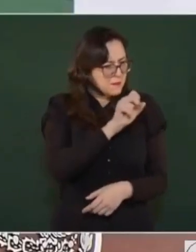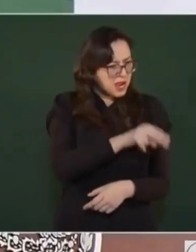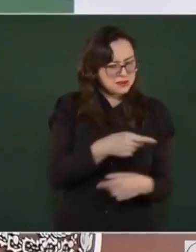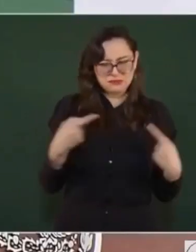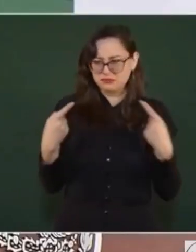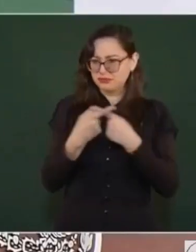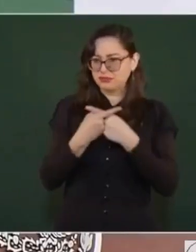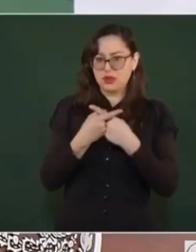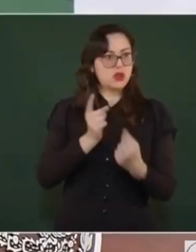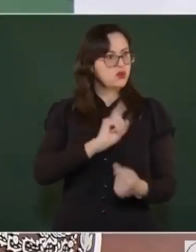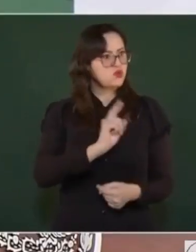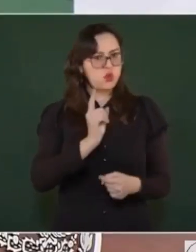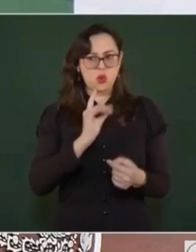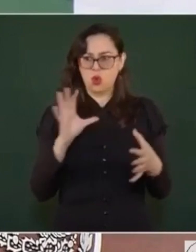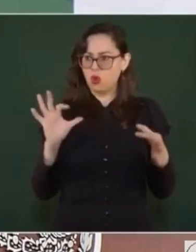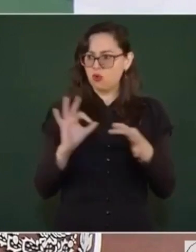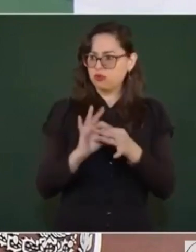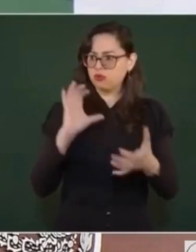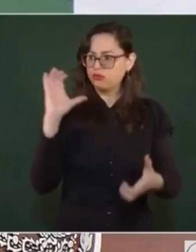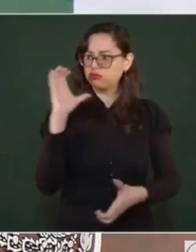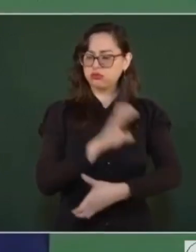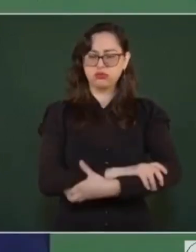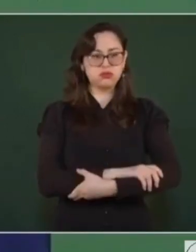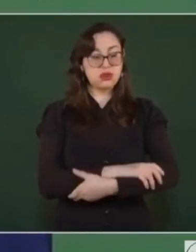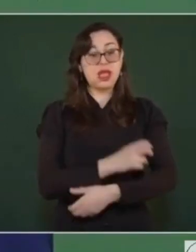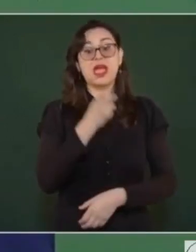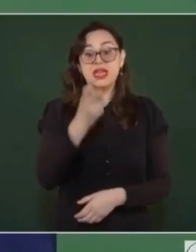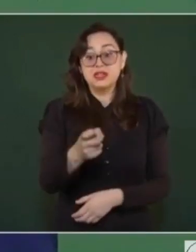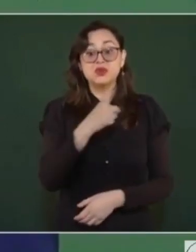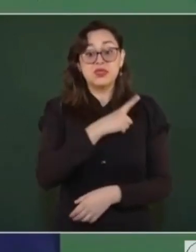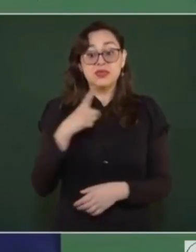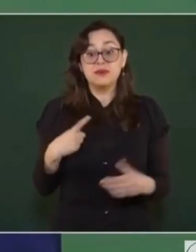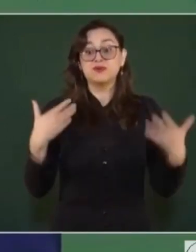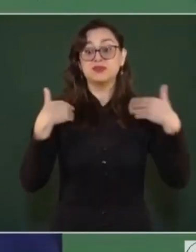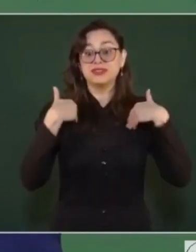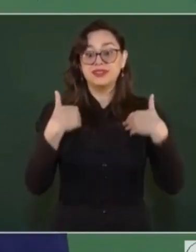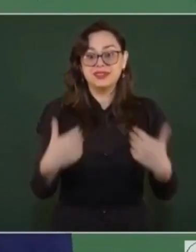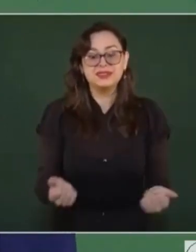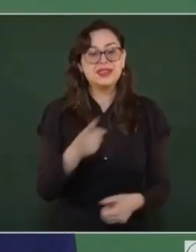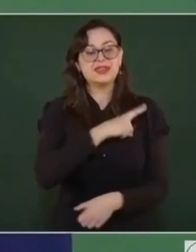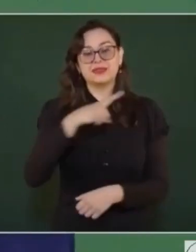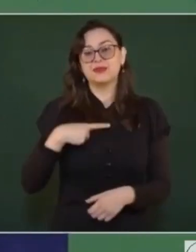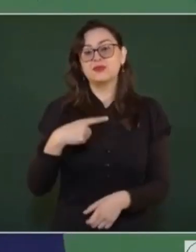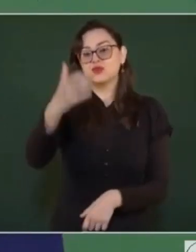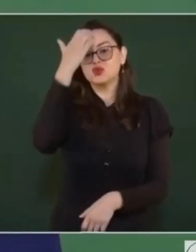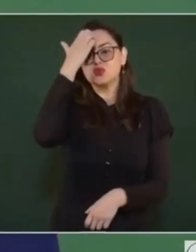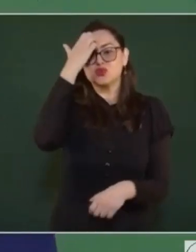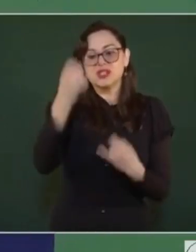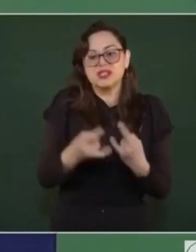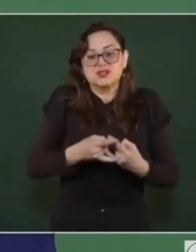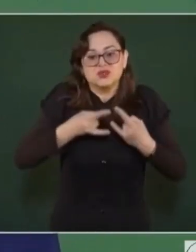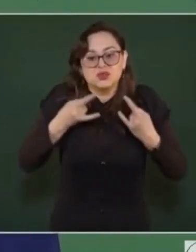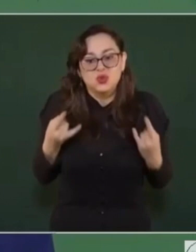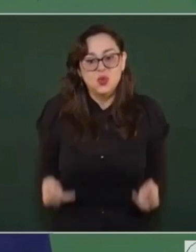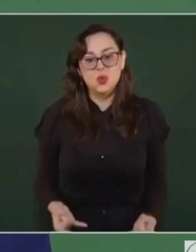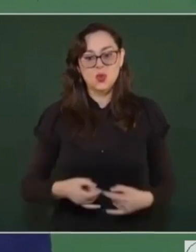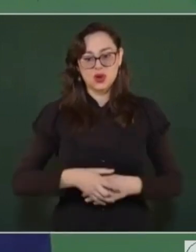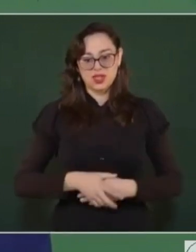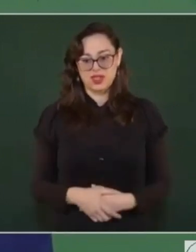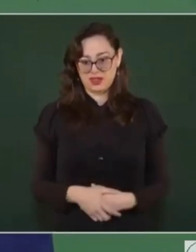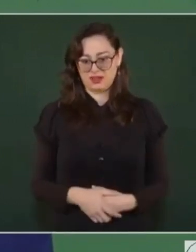cómo se fueron presentando las cosas. Y lo mismo sucedió en